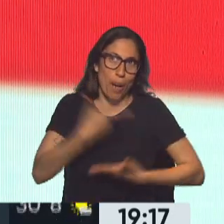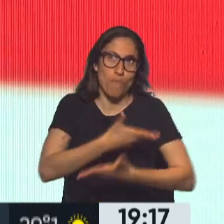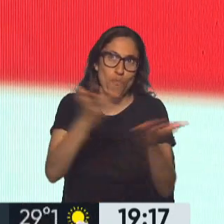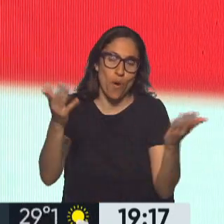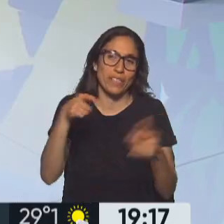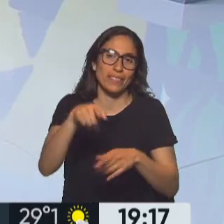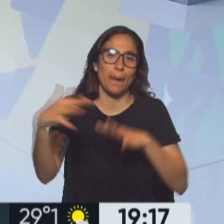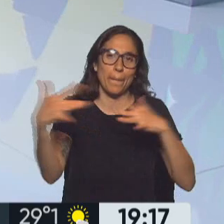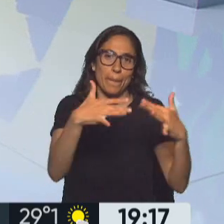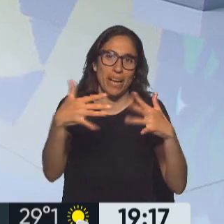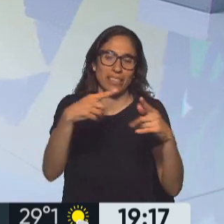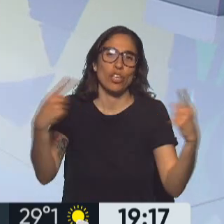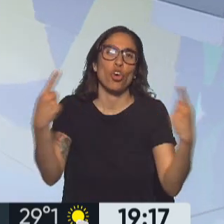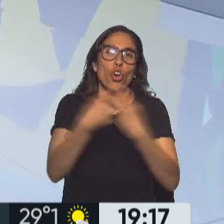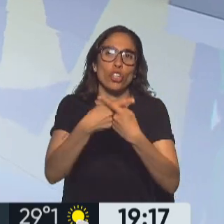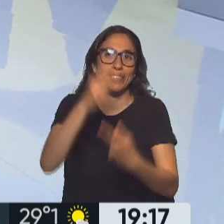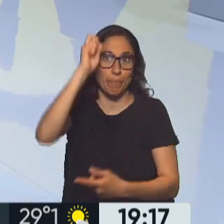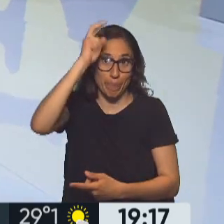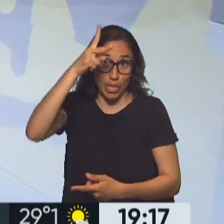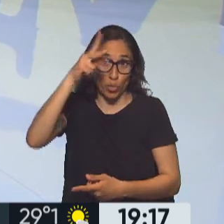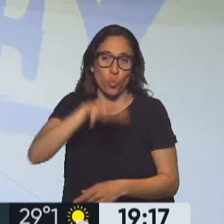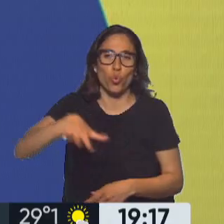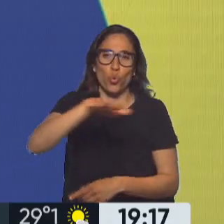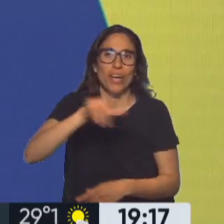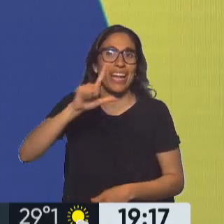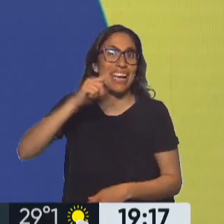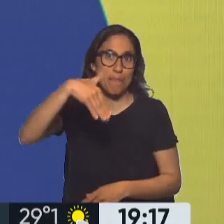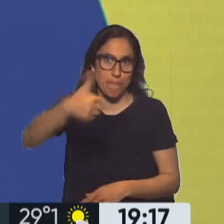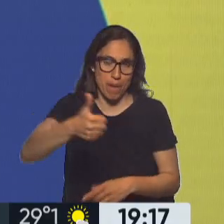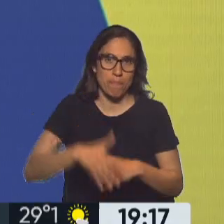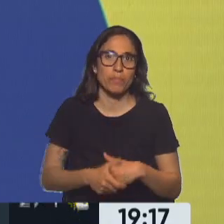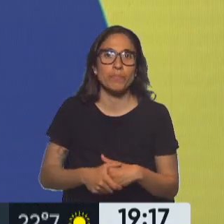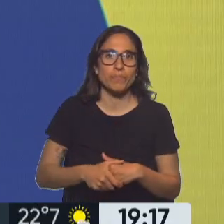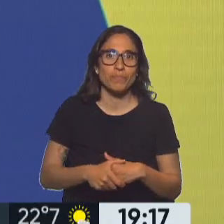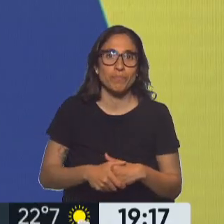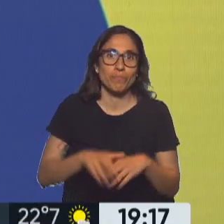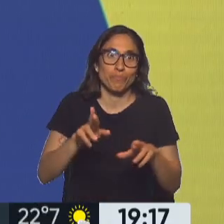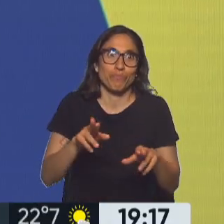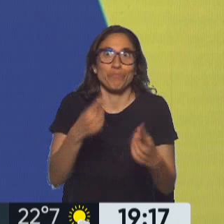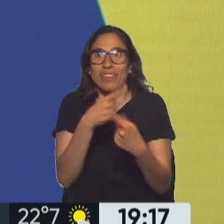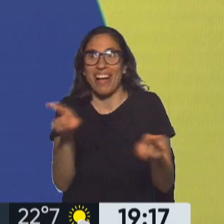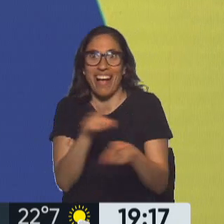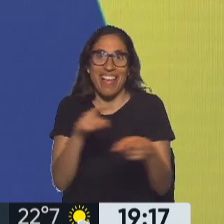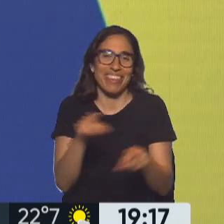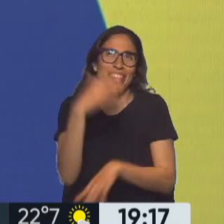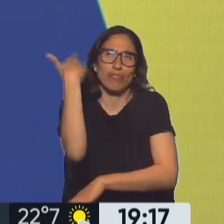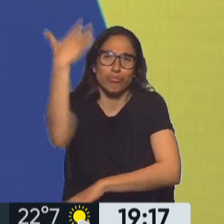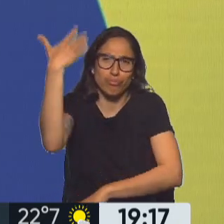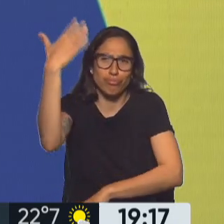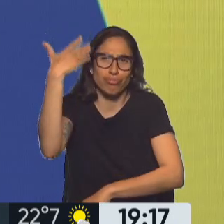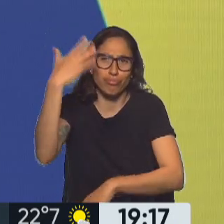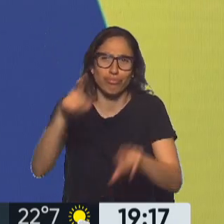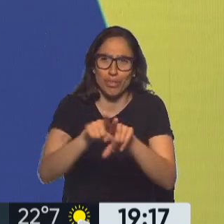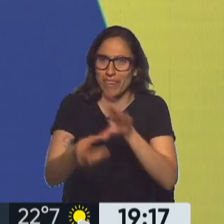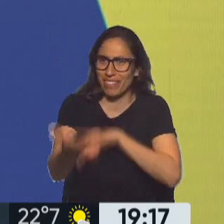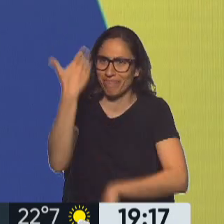Lima frente a Perú, Maxi. Que canten. Claro. Como recién Laura, bueno, recital. Esperemos que haya, como hubo el otro día, en la cancha